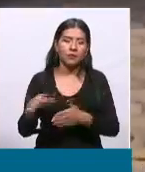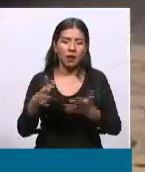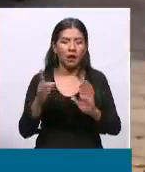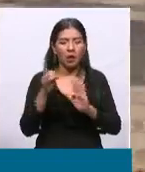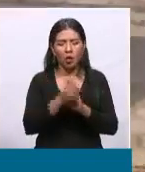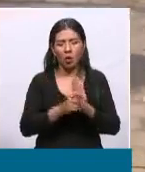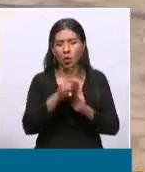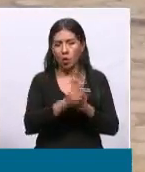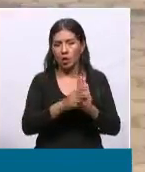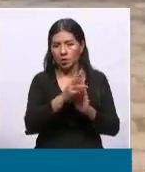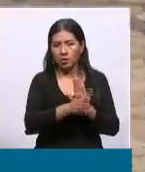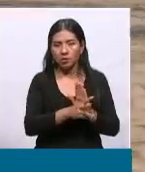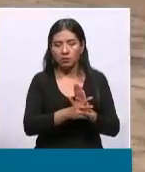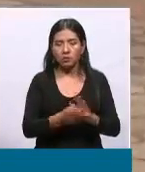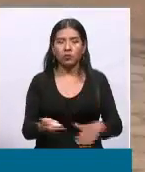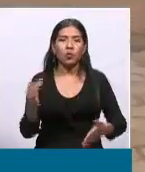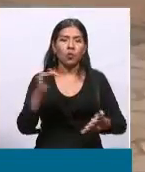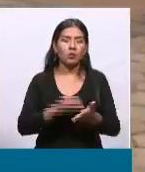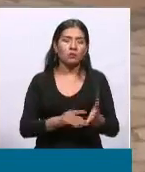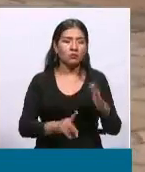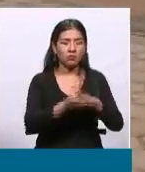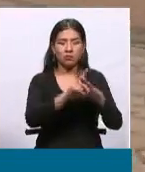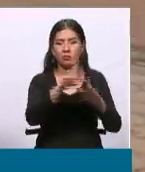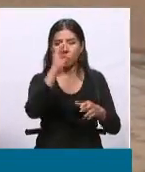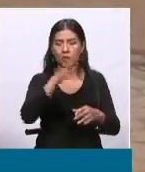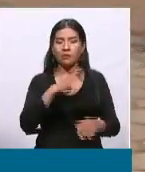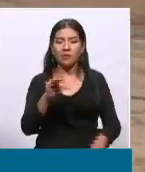horas, el mismo Rómulo Calvo de pronto,